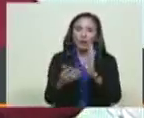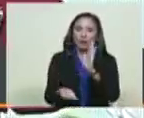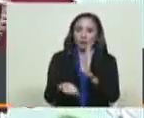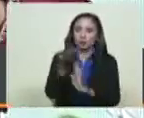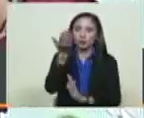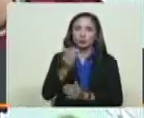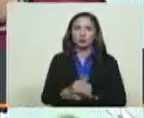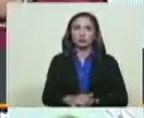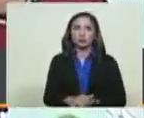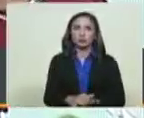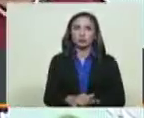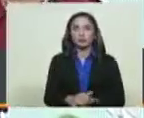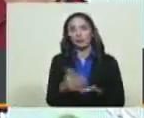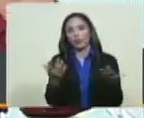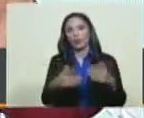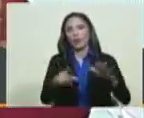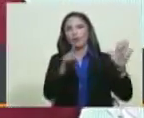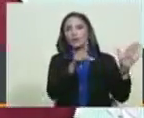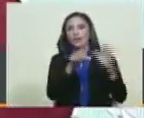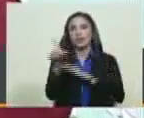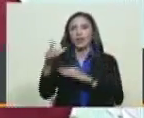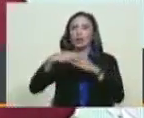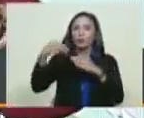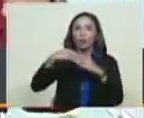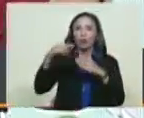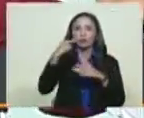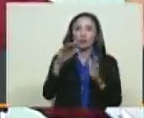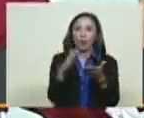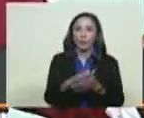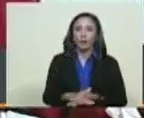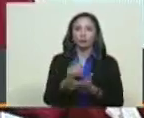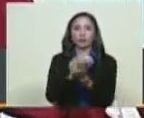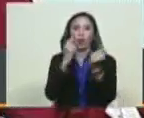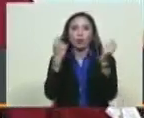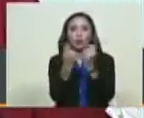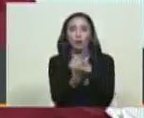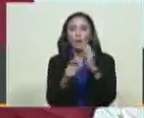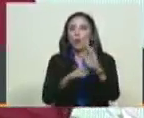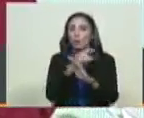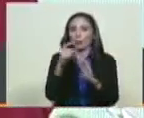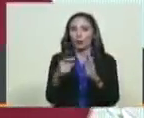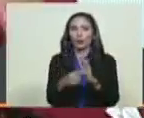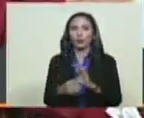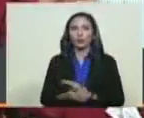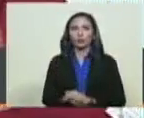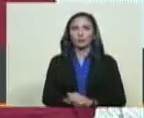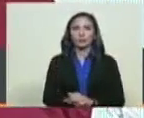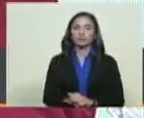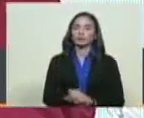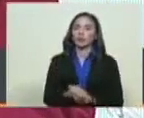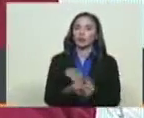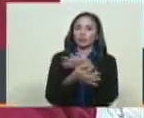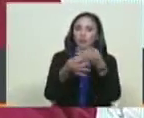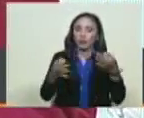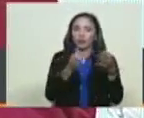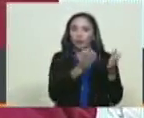que ha oscilado en 61 dólares al cambio bien cuatro semanas